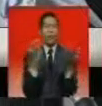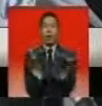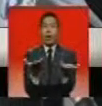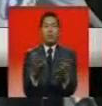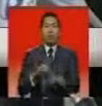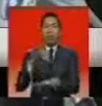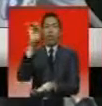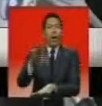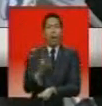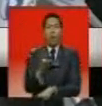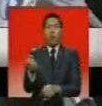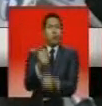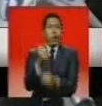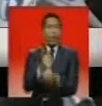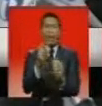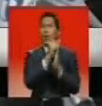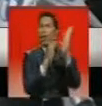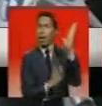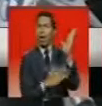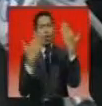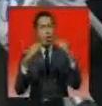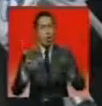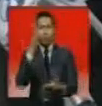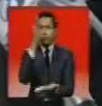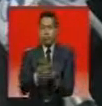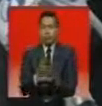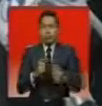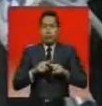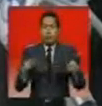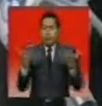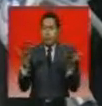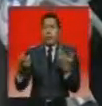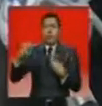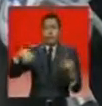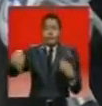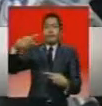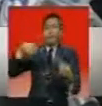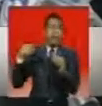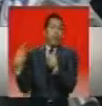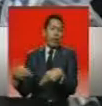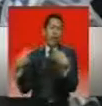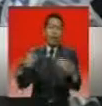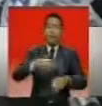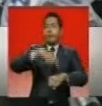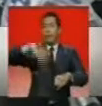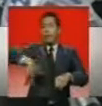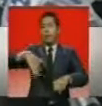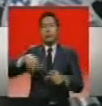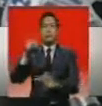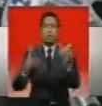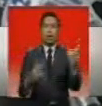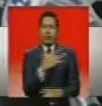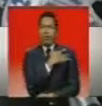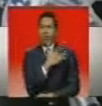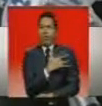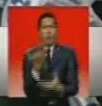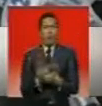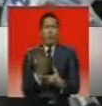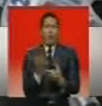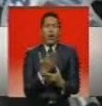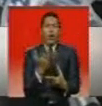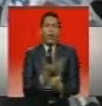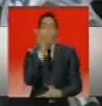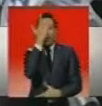este proyecto ya debía haberse terminado y sin embargo sigue dando vueltas, sigue dando malestar a los ciudadanos. Sobre todo hay